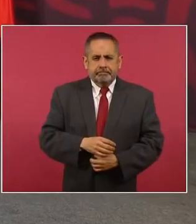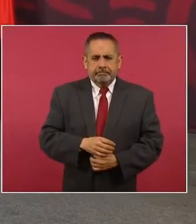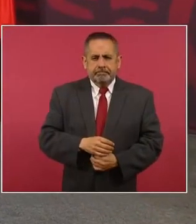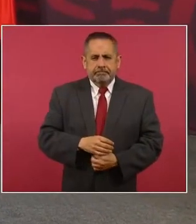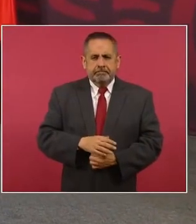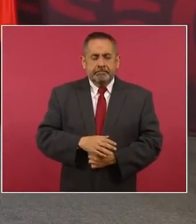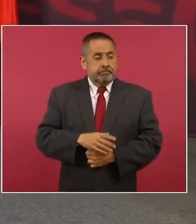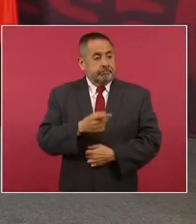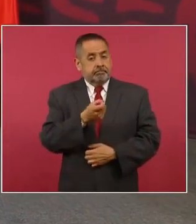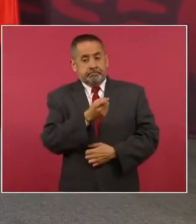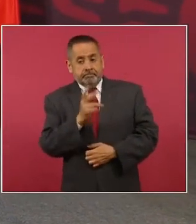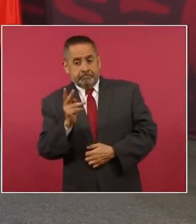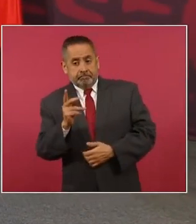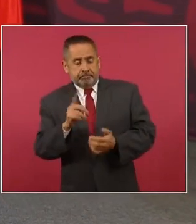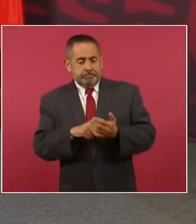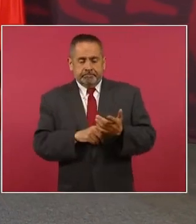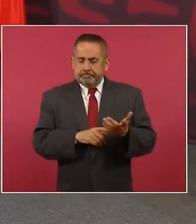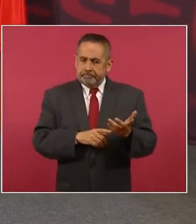Pero hay gente